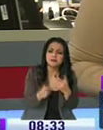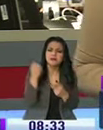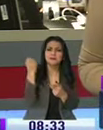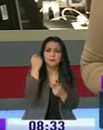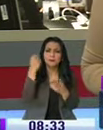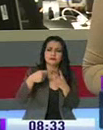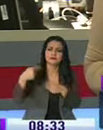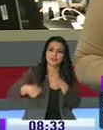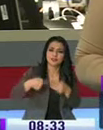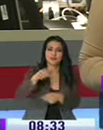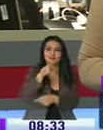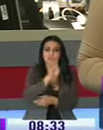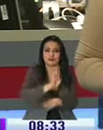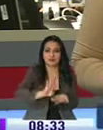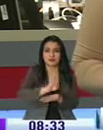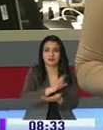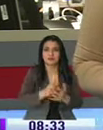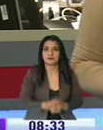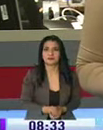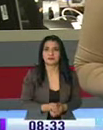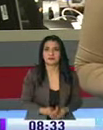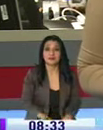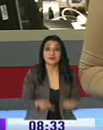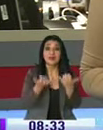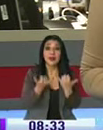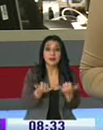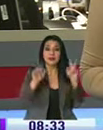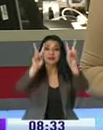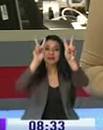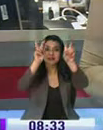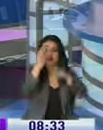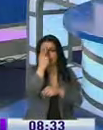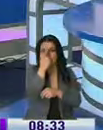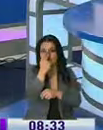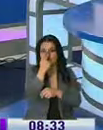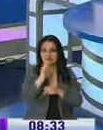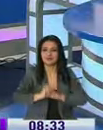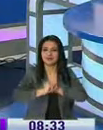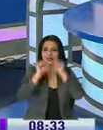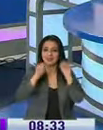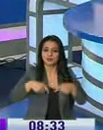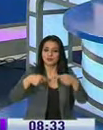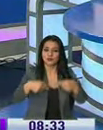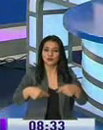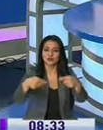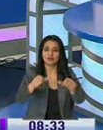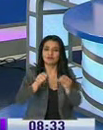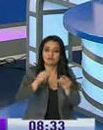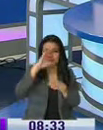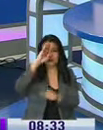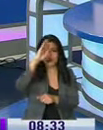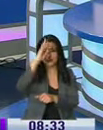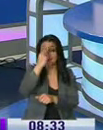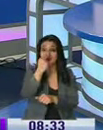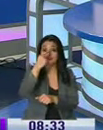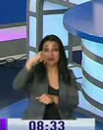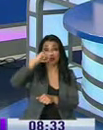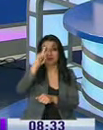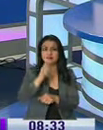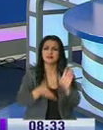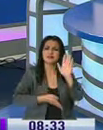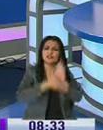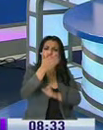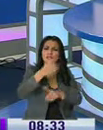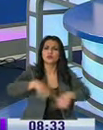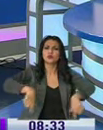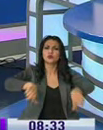su barrio. Ahora es momento de nuestro segmento de buen humor, como todas las mañanas, y continuamos con nuestro querido Capi Peseta, que en esta ocasión se nos fue al sector